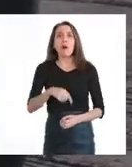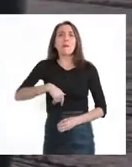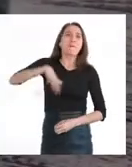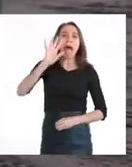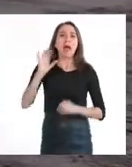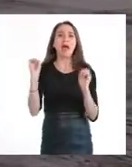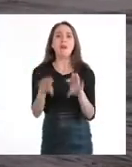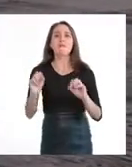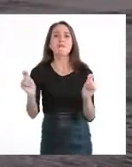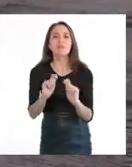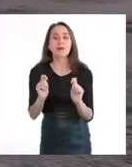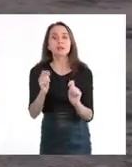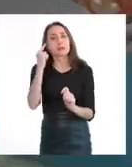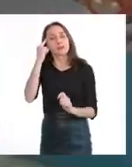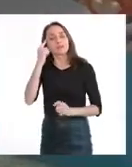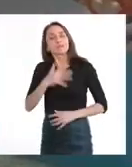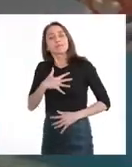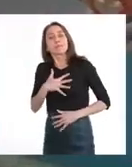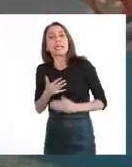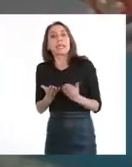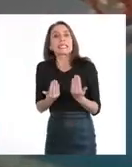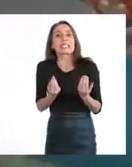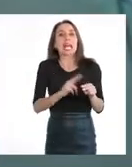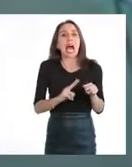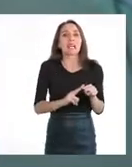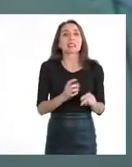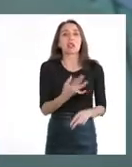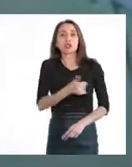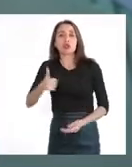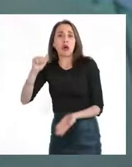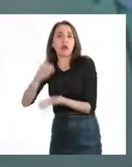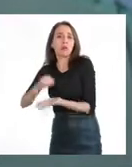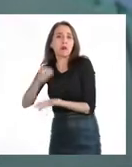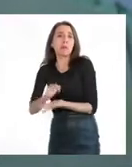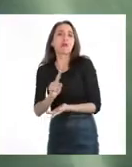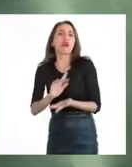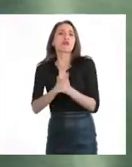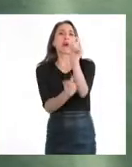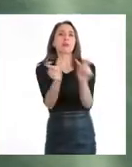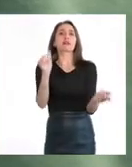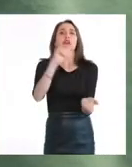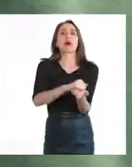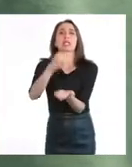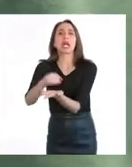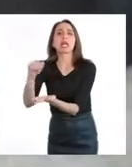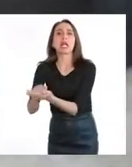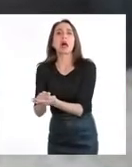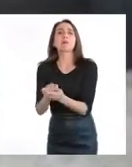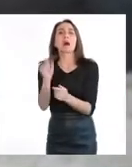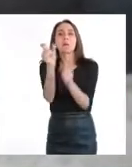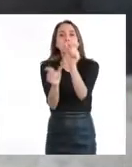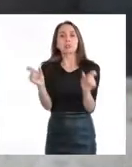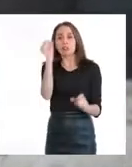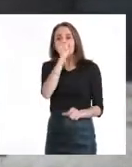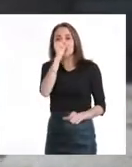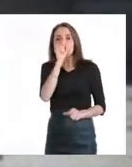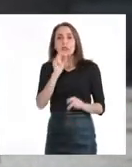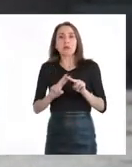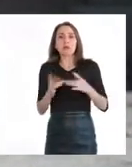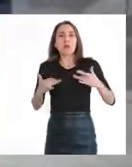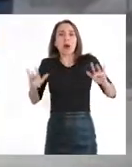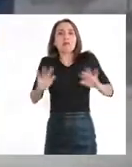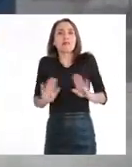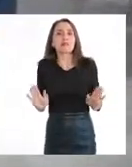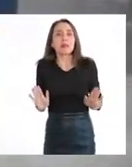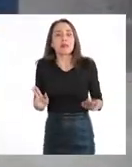hemos trabajado mucho como te contaba a escala industrial o trabajando mucho excepto con el patio trasero la de las grandes empresas